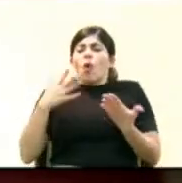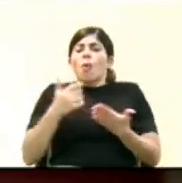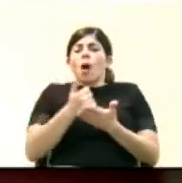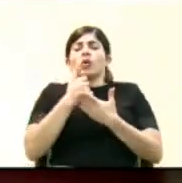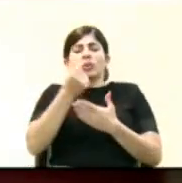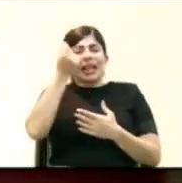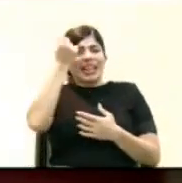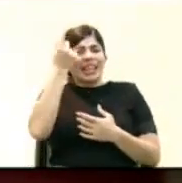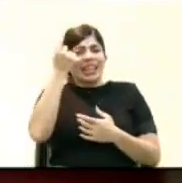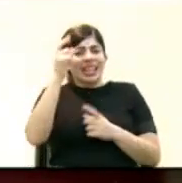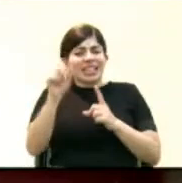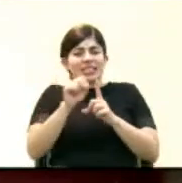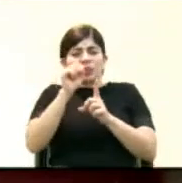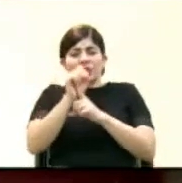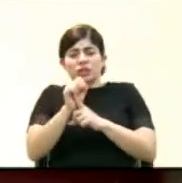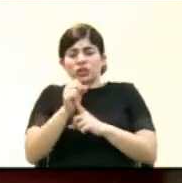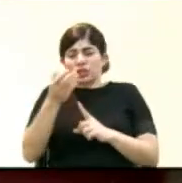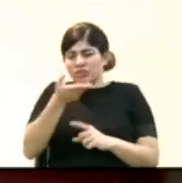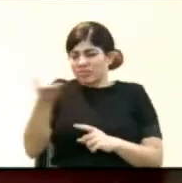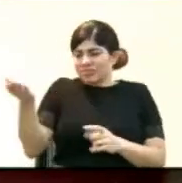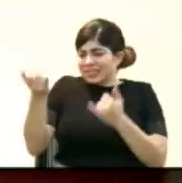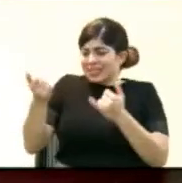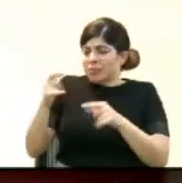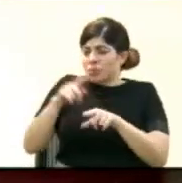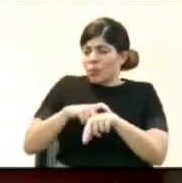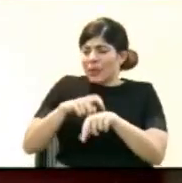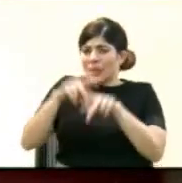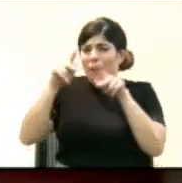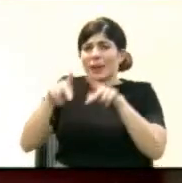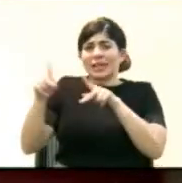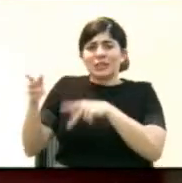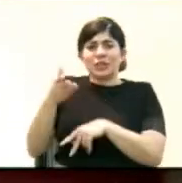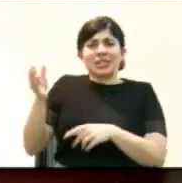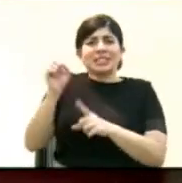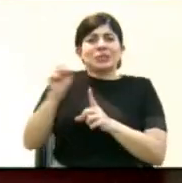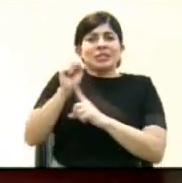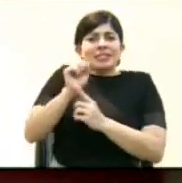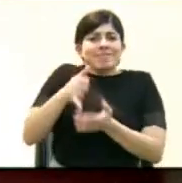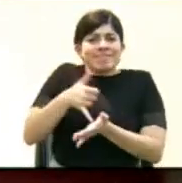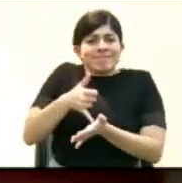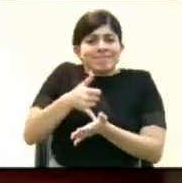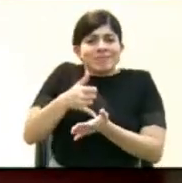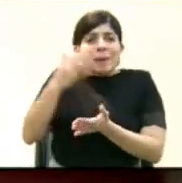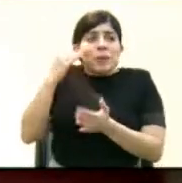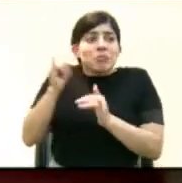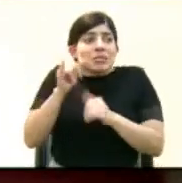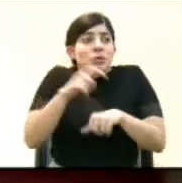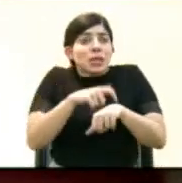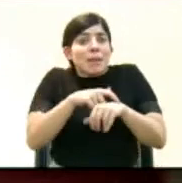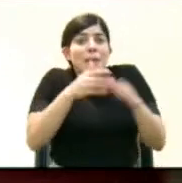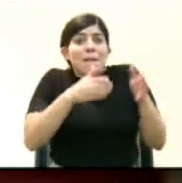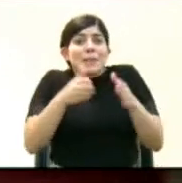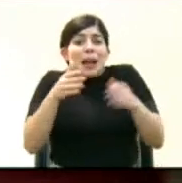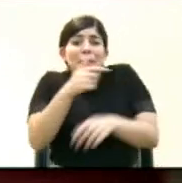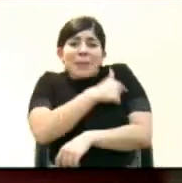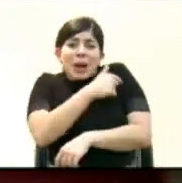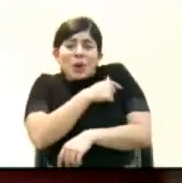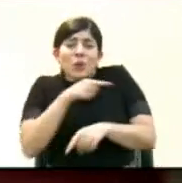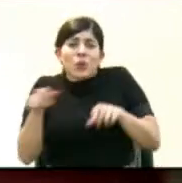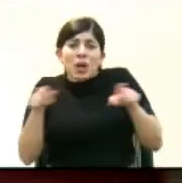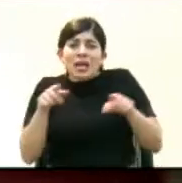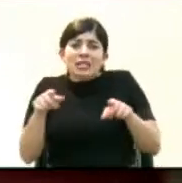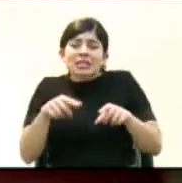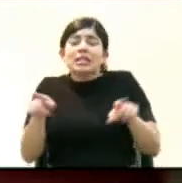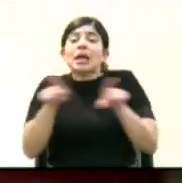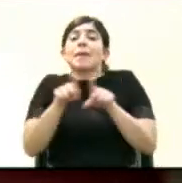la vulnerabilidad que tiene en este momento la población en medio del plan de vacunación seguido, y hasta